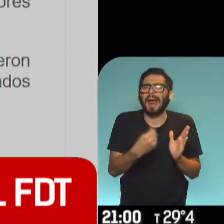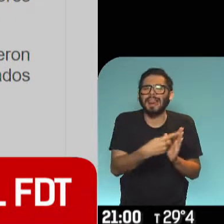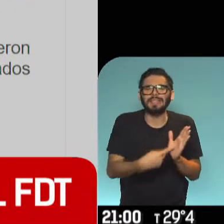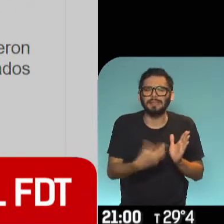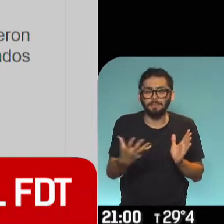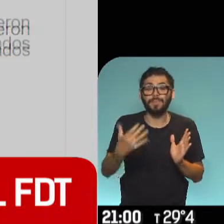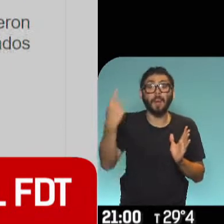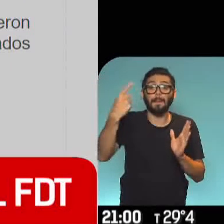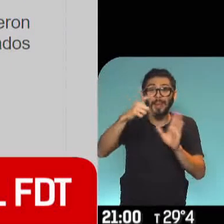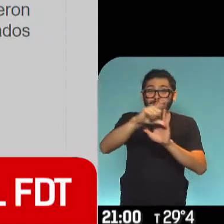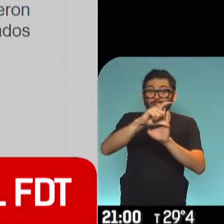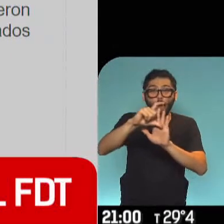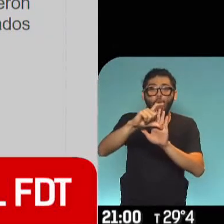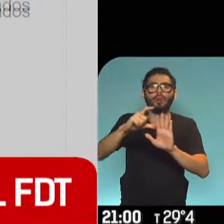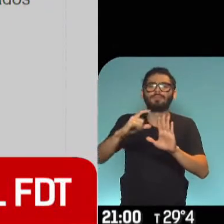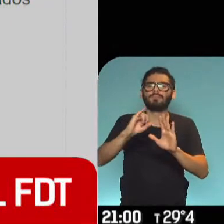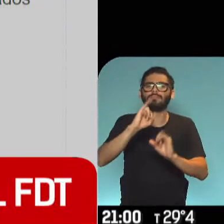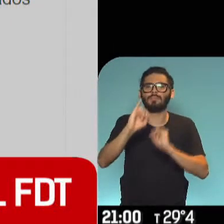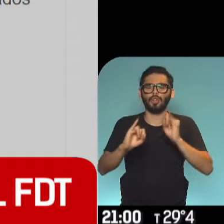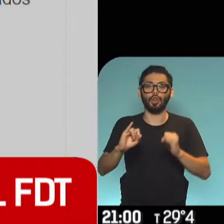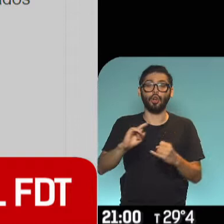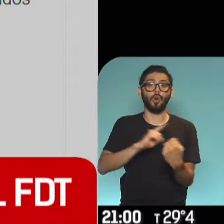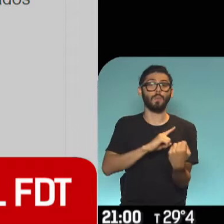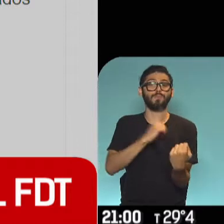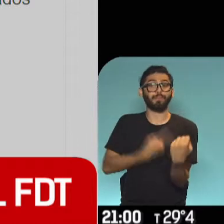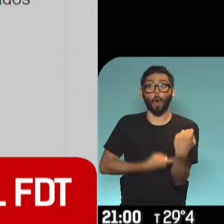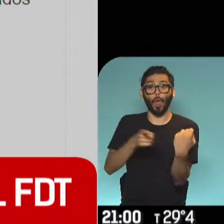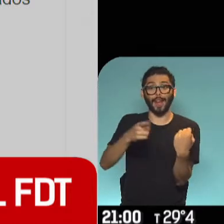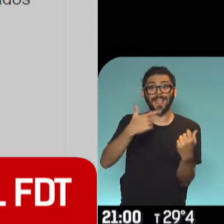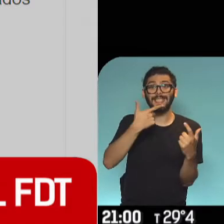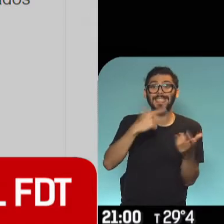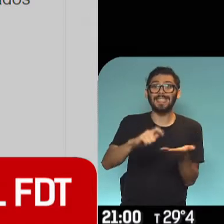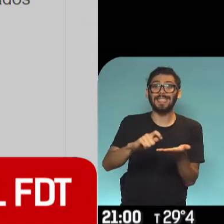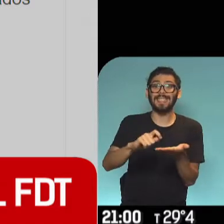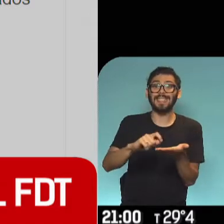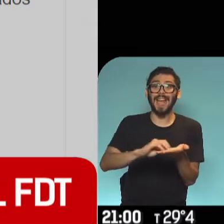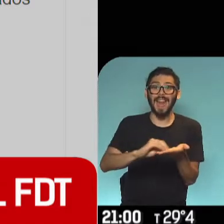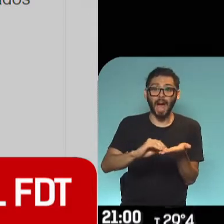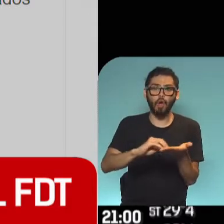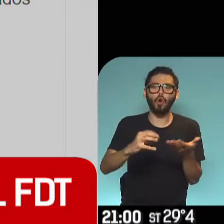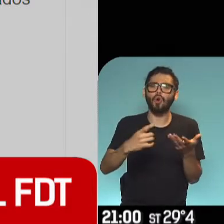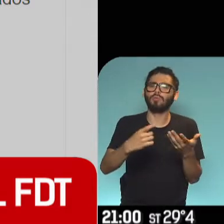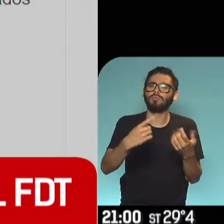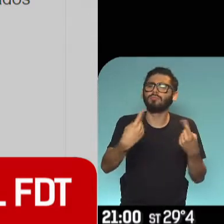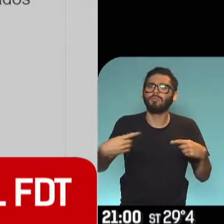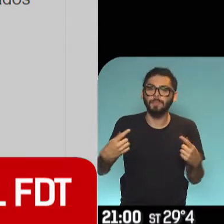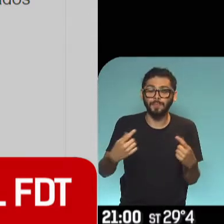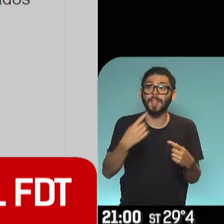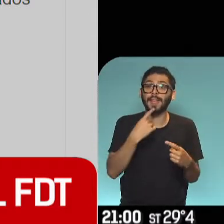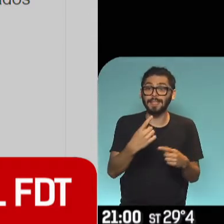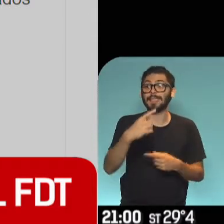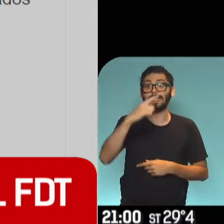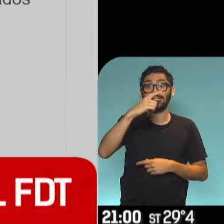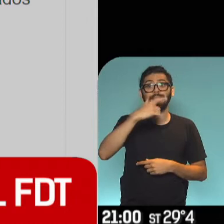hace un repaso sobre la actividad del Poder Legislativo, del Senado particularmente. Cuenta que desde que asumió en